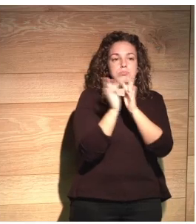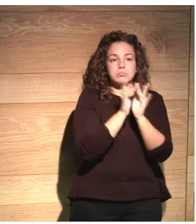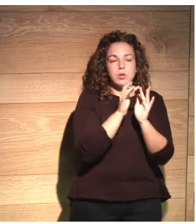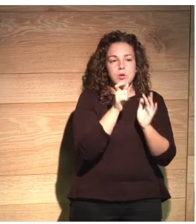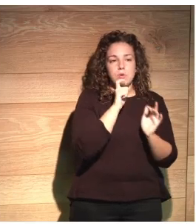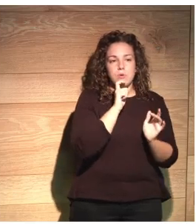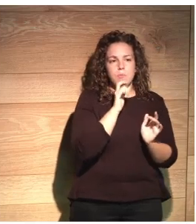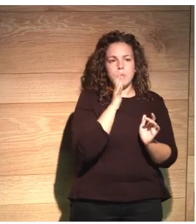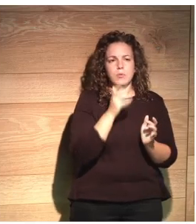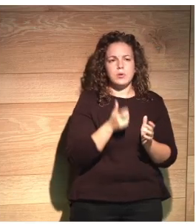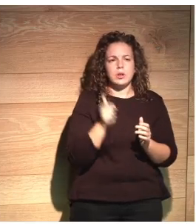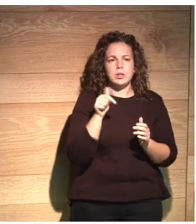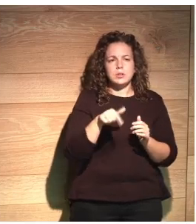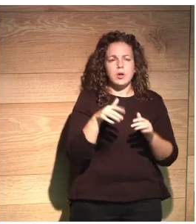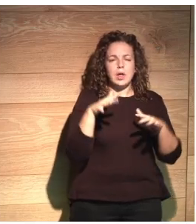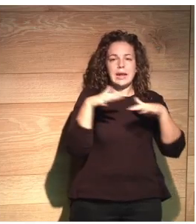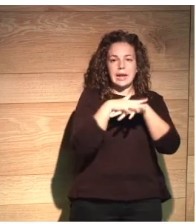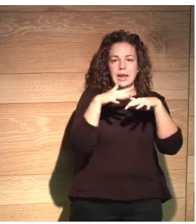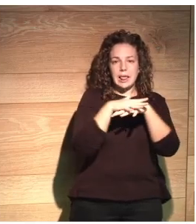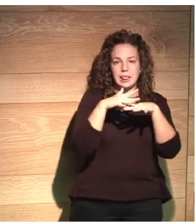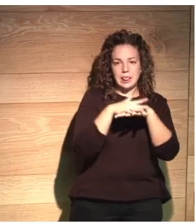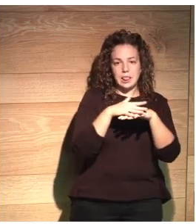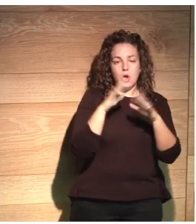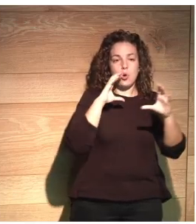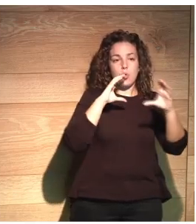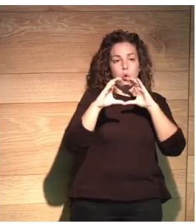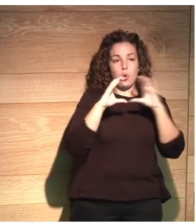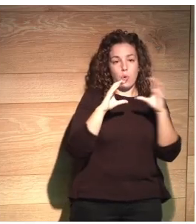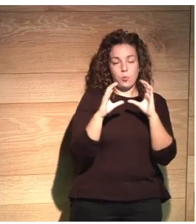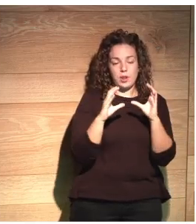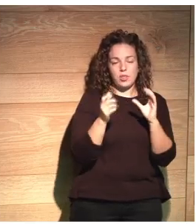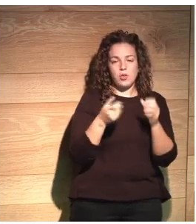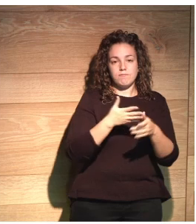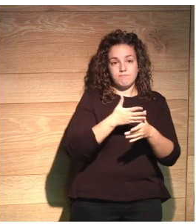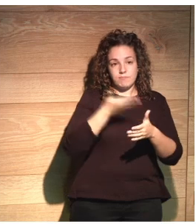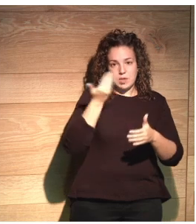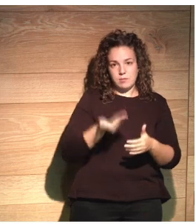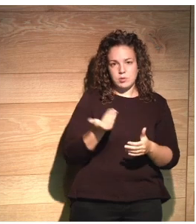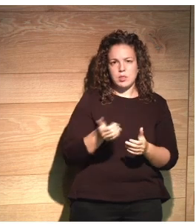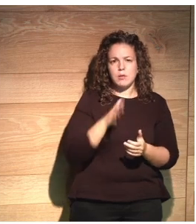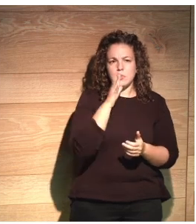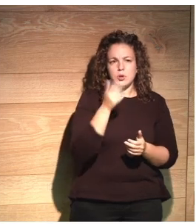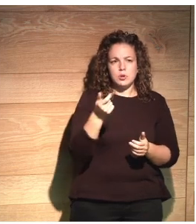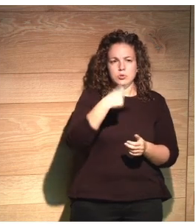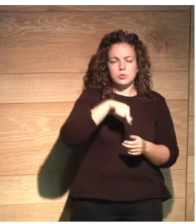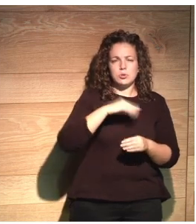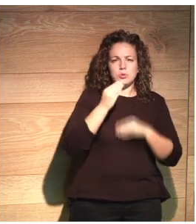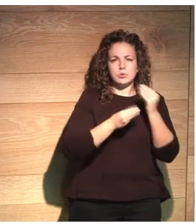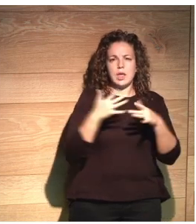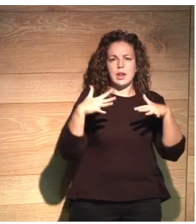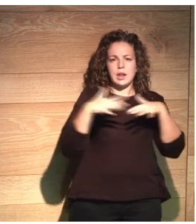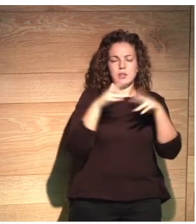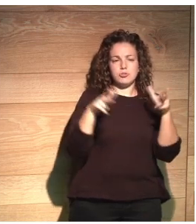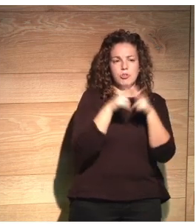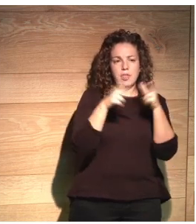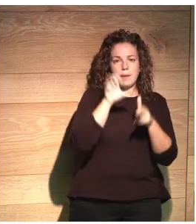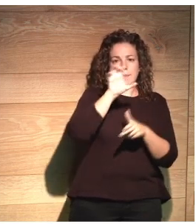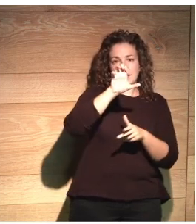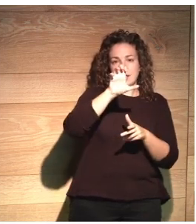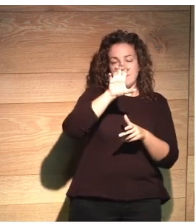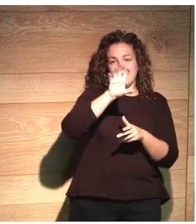ciudades este está es una red de telecomunicación muy grande estamos analizando la red de comunicación en la red social en todo el